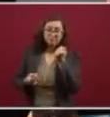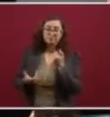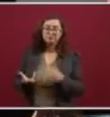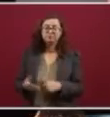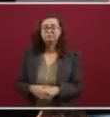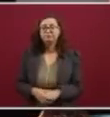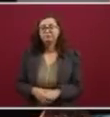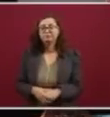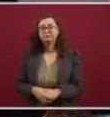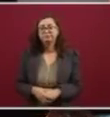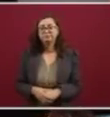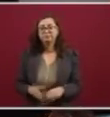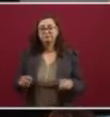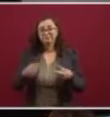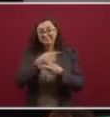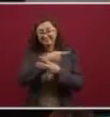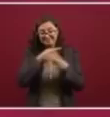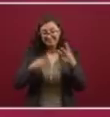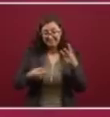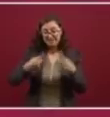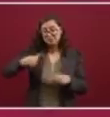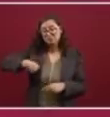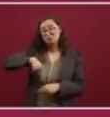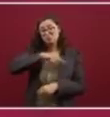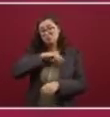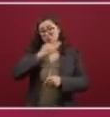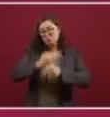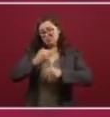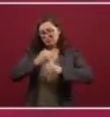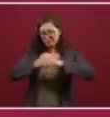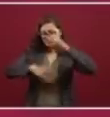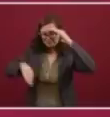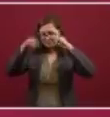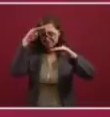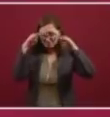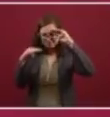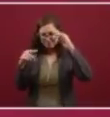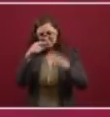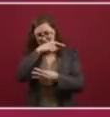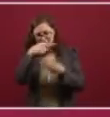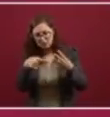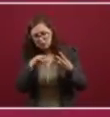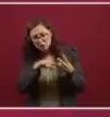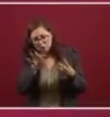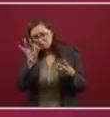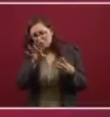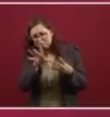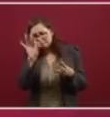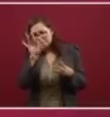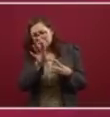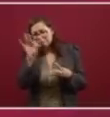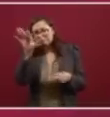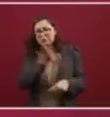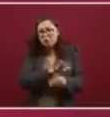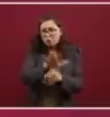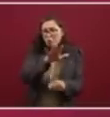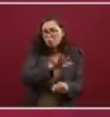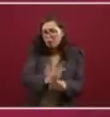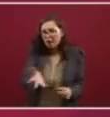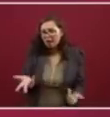Entonces son de las cosas que estamos ya decidiendo, pero antes de cualquier